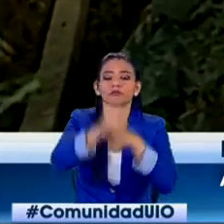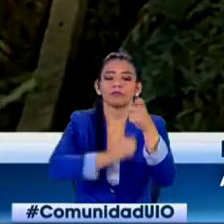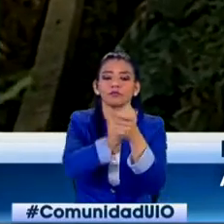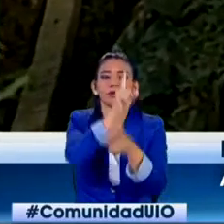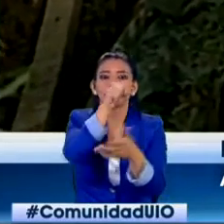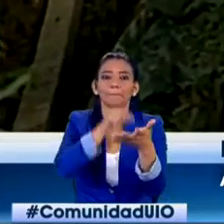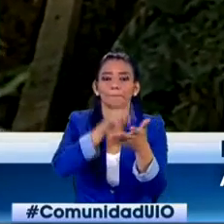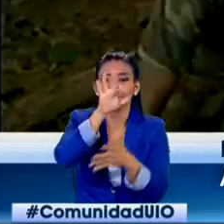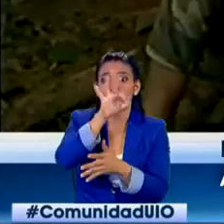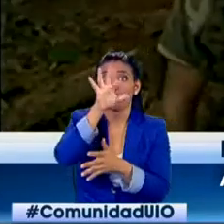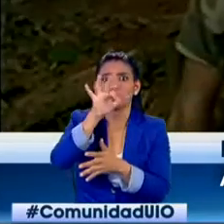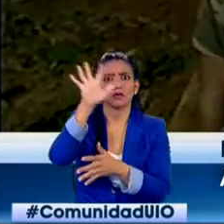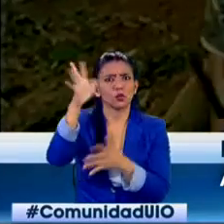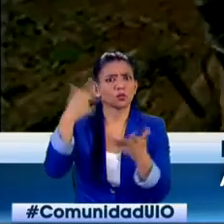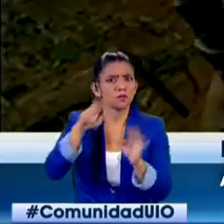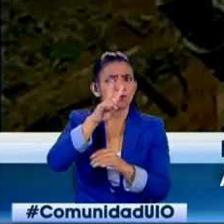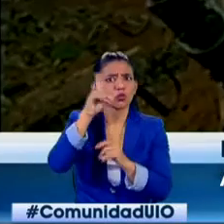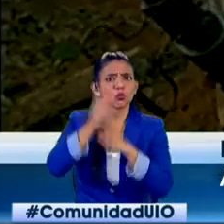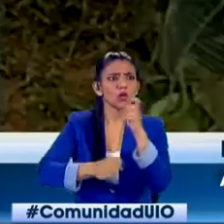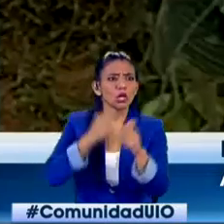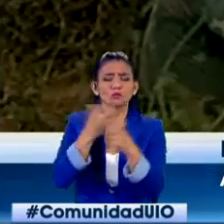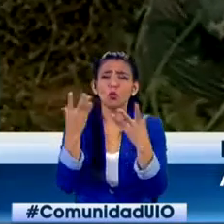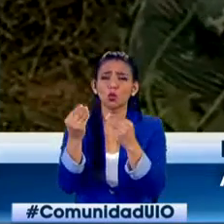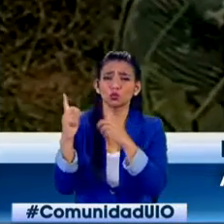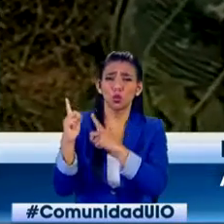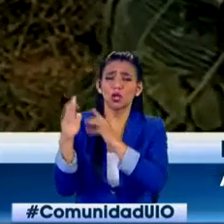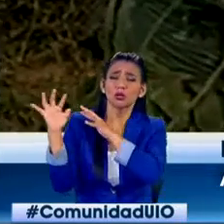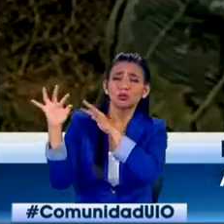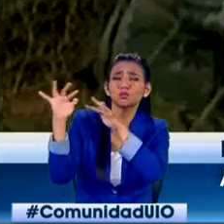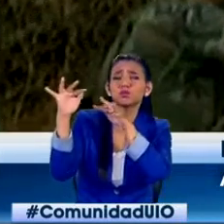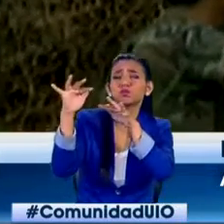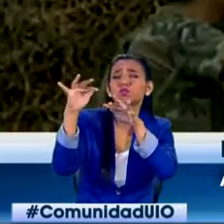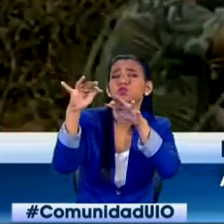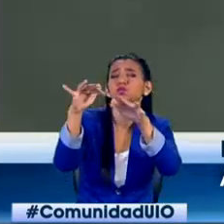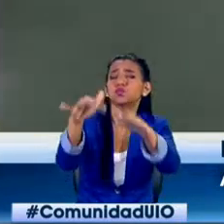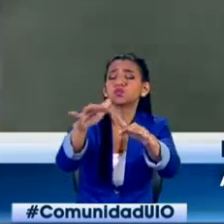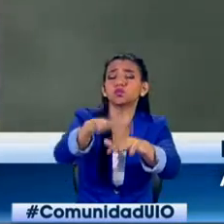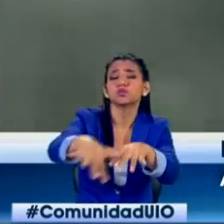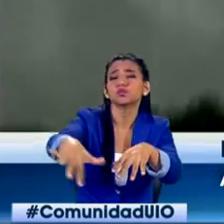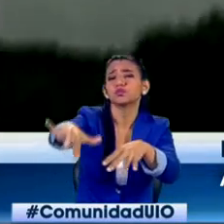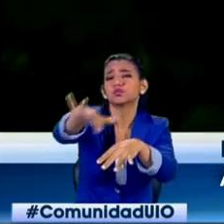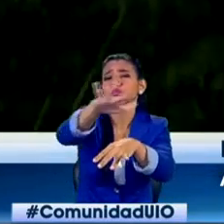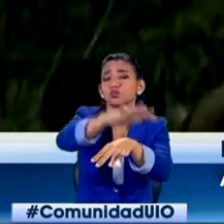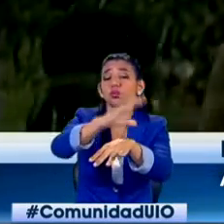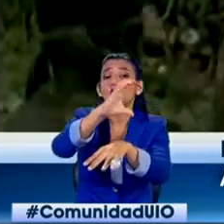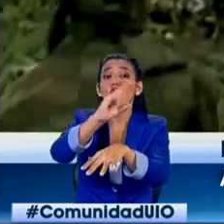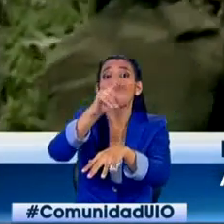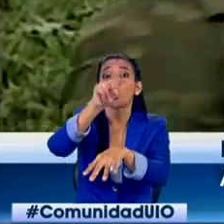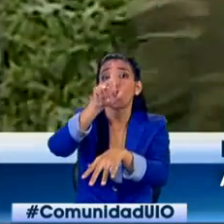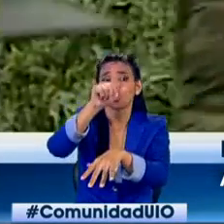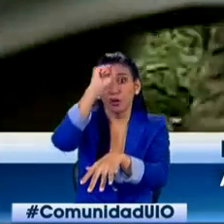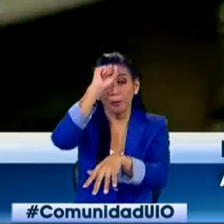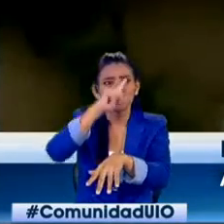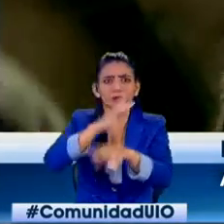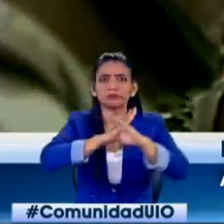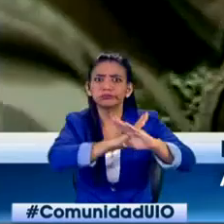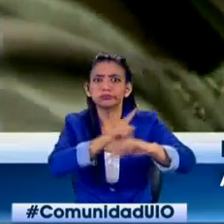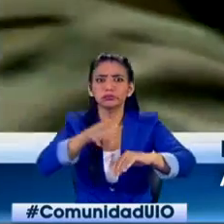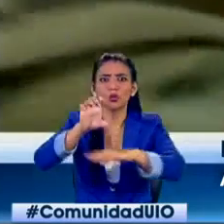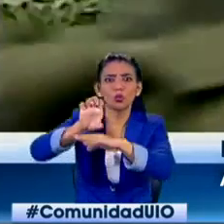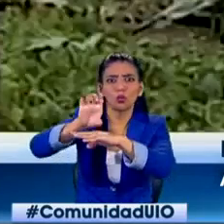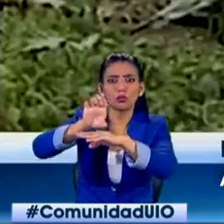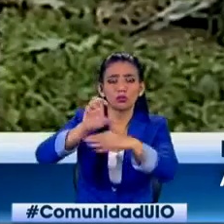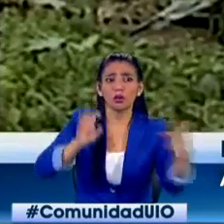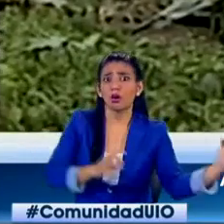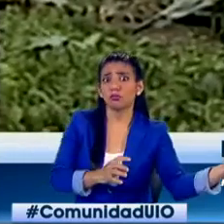hace 21 años, decenas de soldados ecuatorianos se tomaban la cordillera del Cóndor en defensa de la soberanía nacional. La amenaza